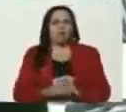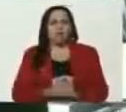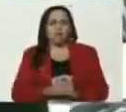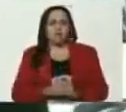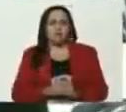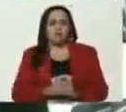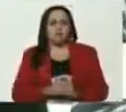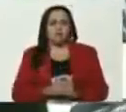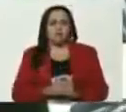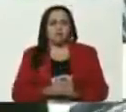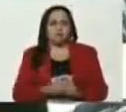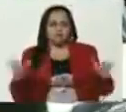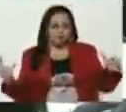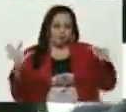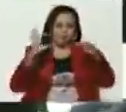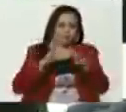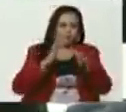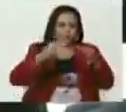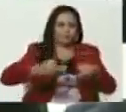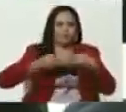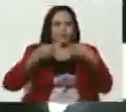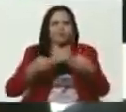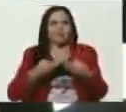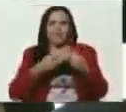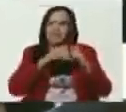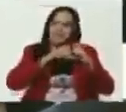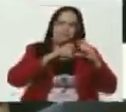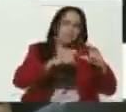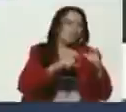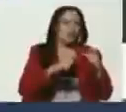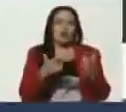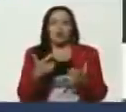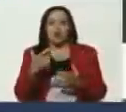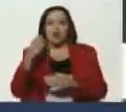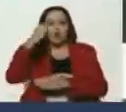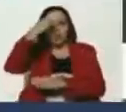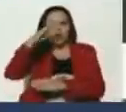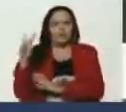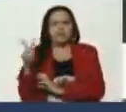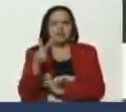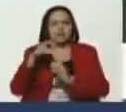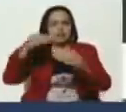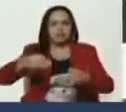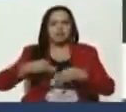Nacimos tal para cual, María, va. Enamorados, Cuba y Venezuela enamorados.